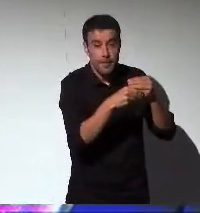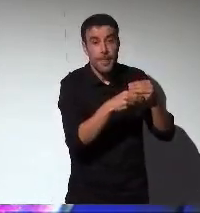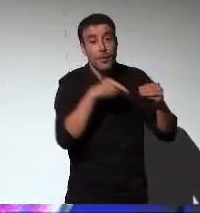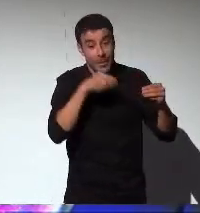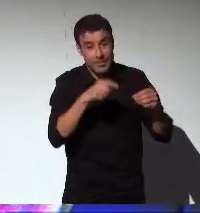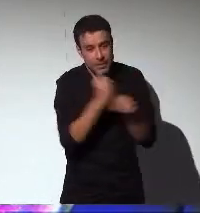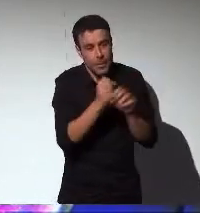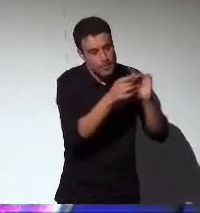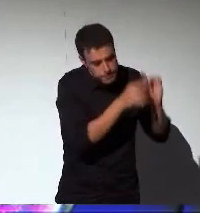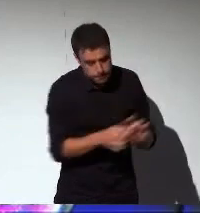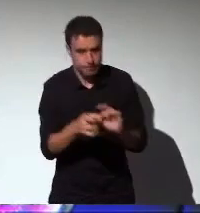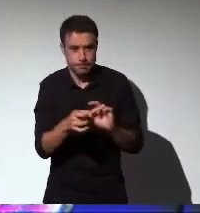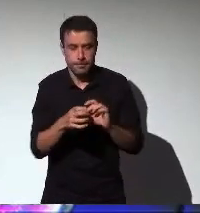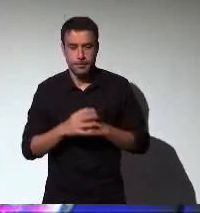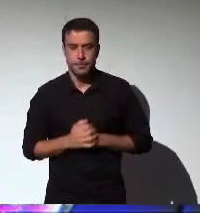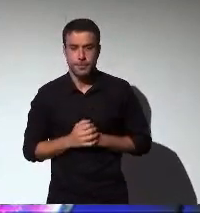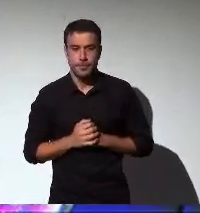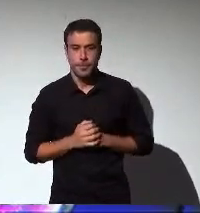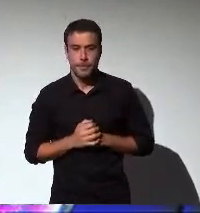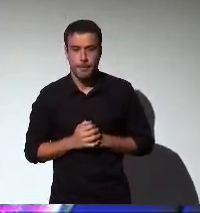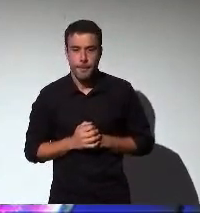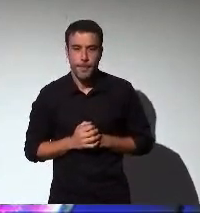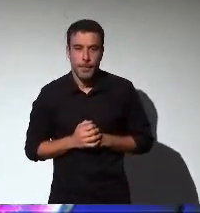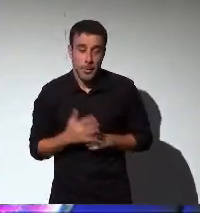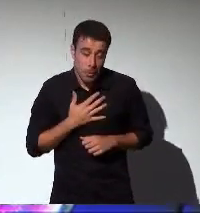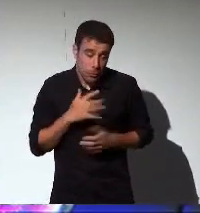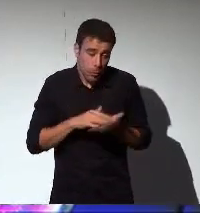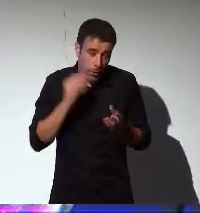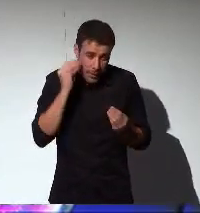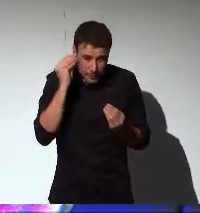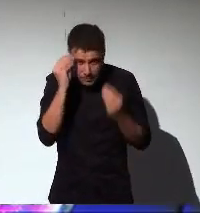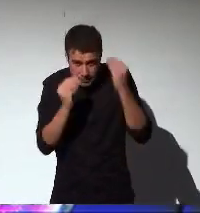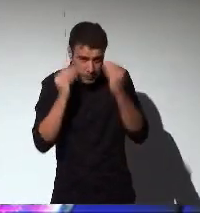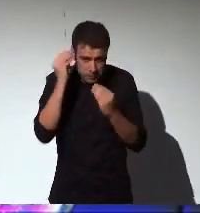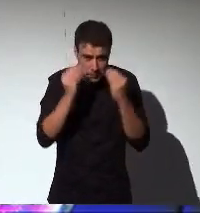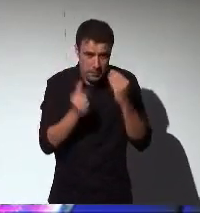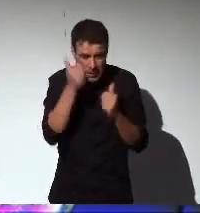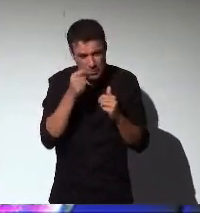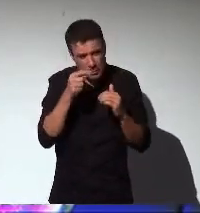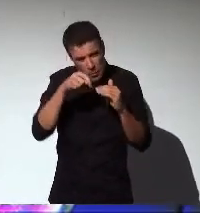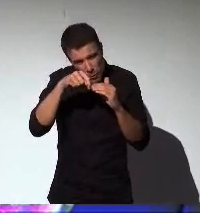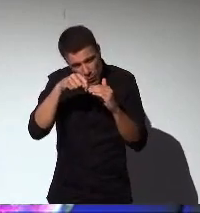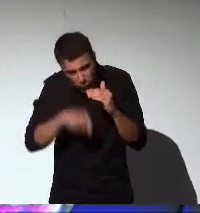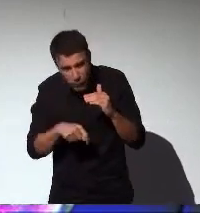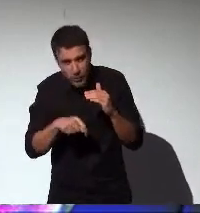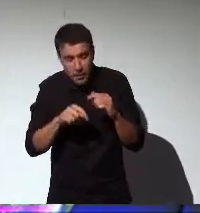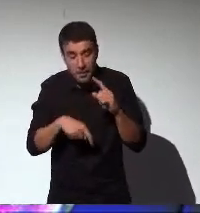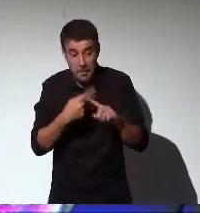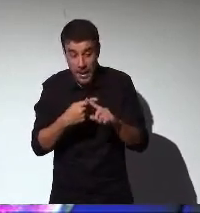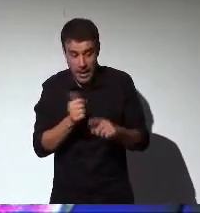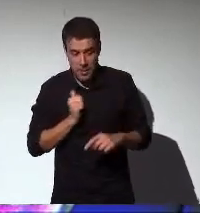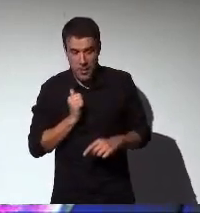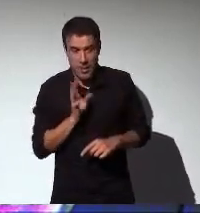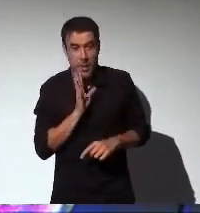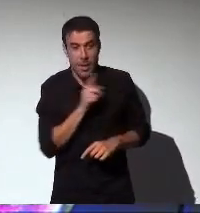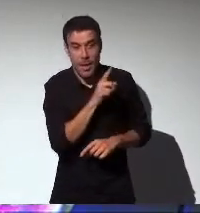sentido. A mí, por hacer una reflexión que vaya un poco más allá de esto y un poco empatando con la